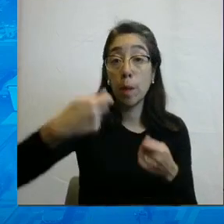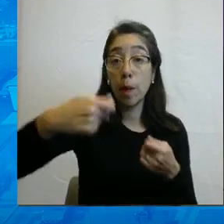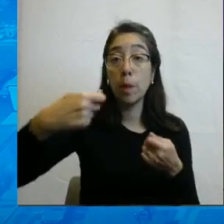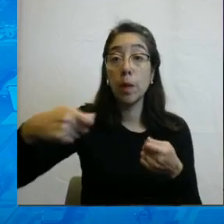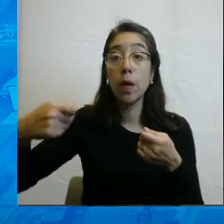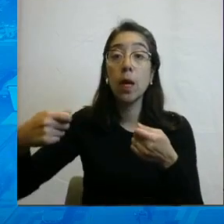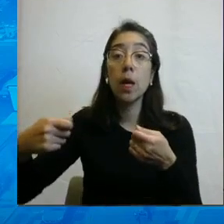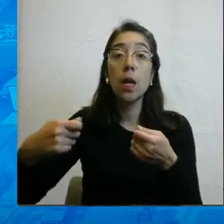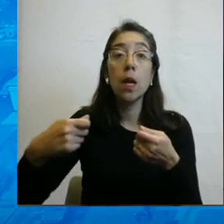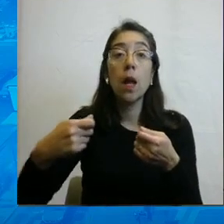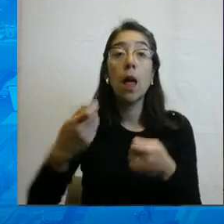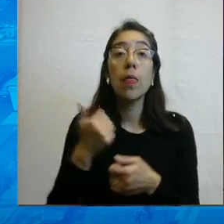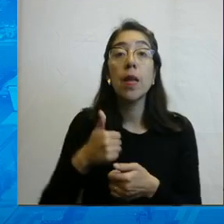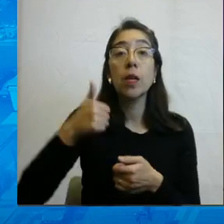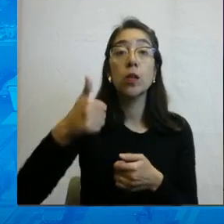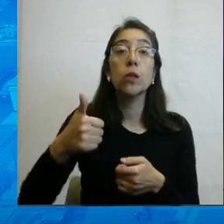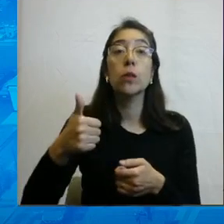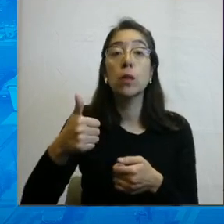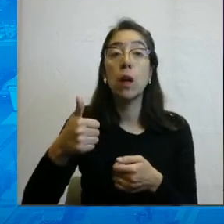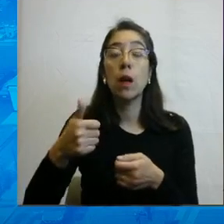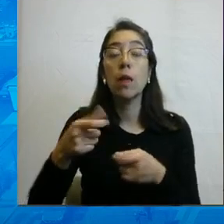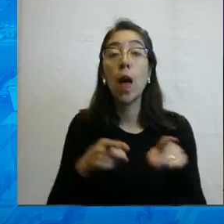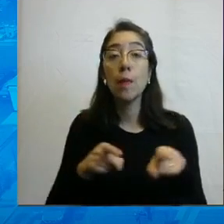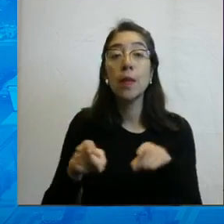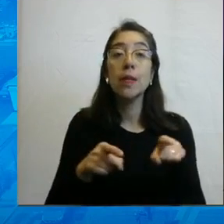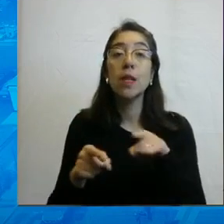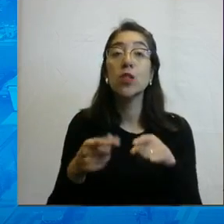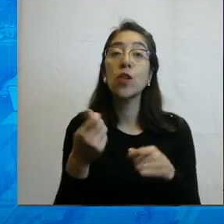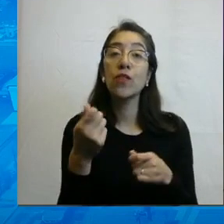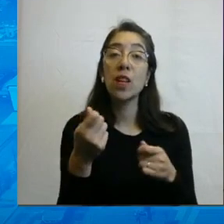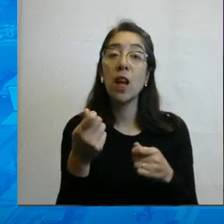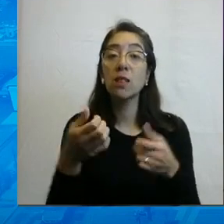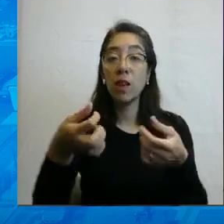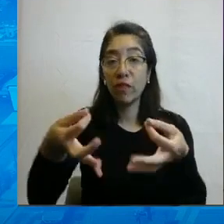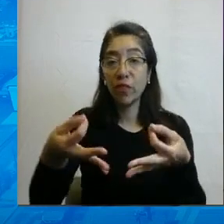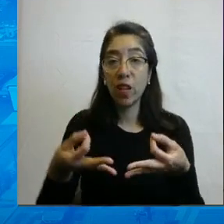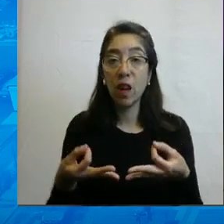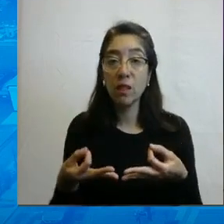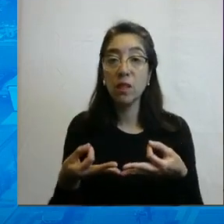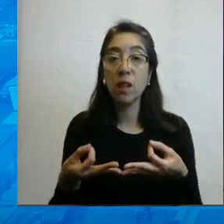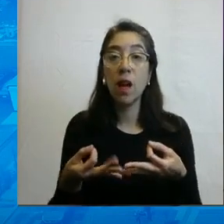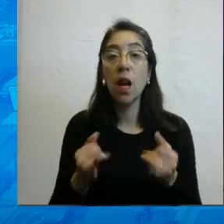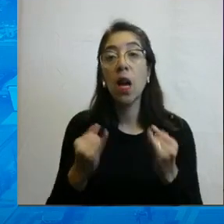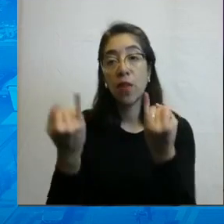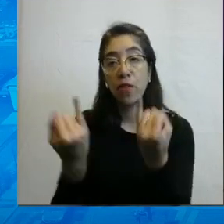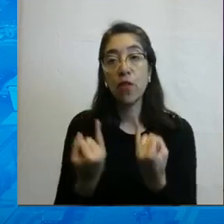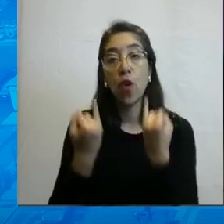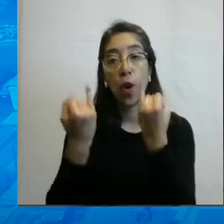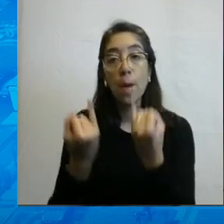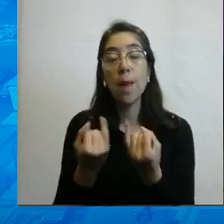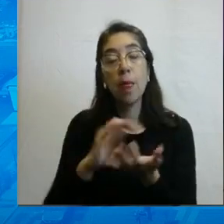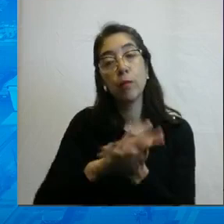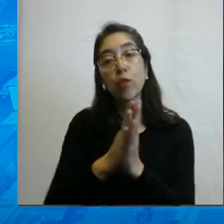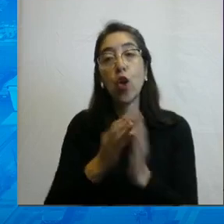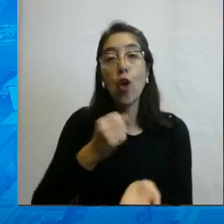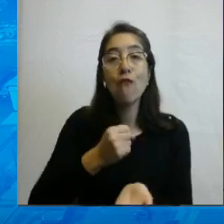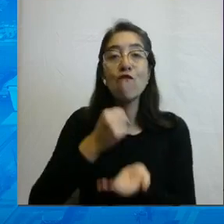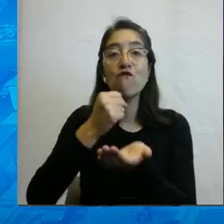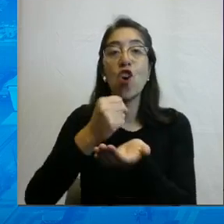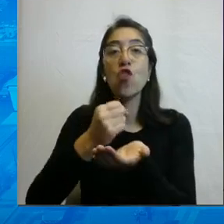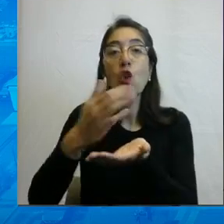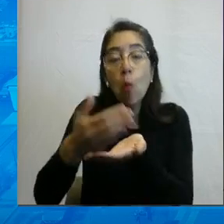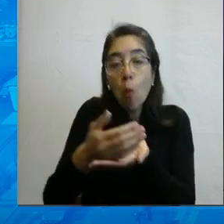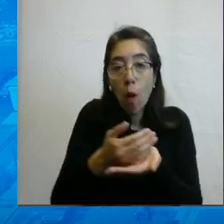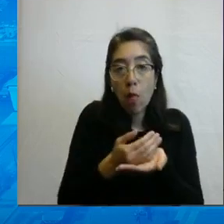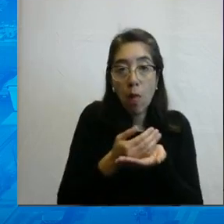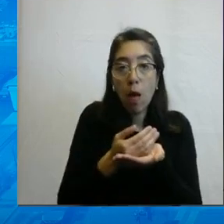Primaria de Salud, dependientes de APS, perdón, y dependientes de la Municipalidad de Melipilla. Señores, eso es todo